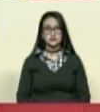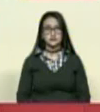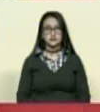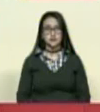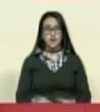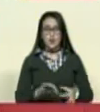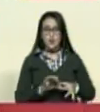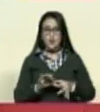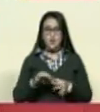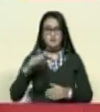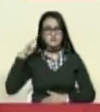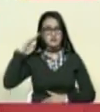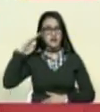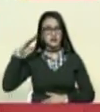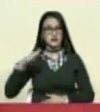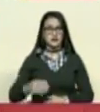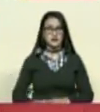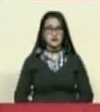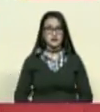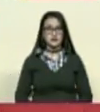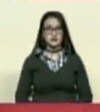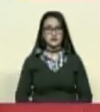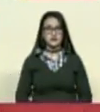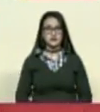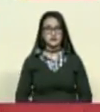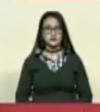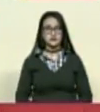La unión cívico-militar.